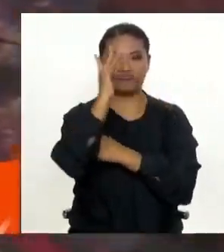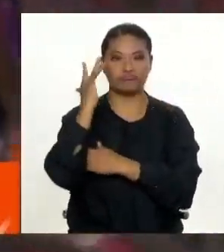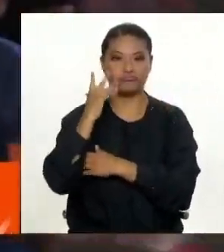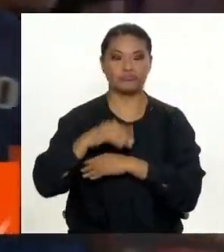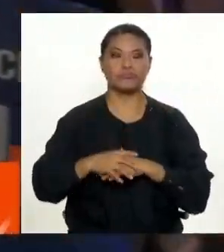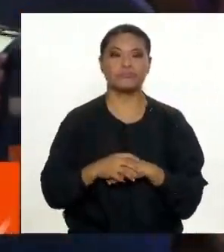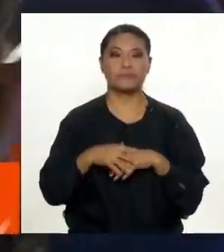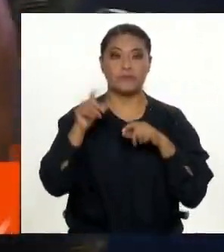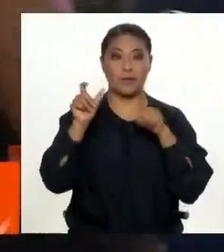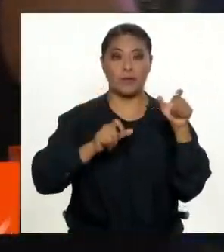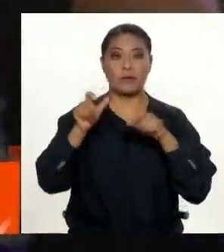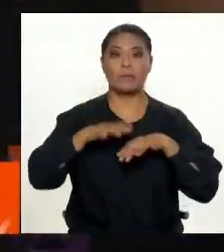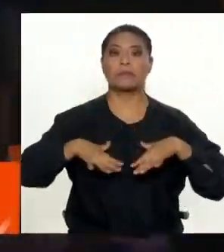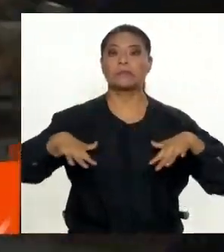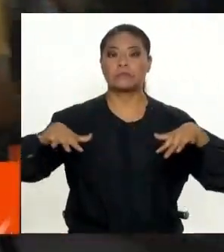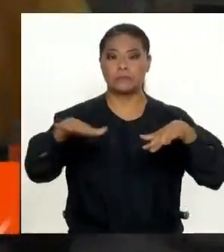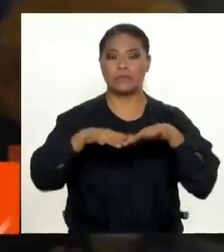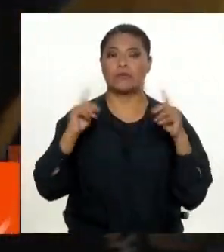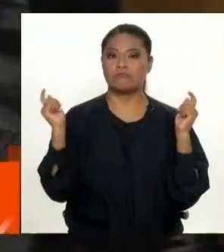pueden empezar a bailar.